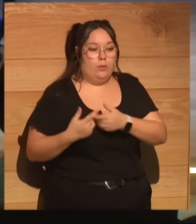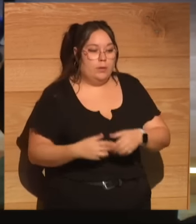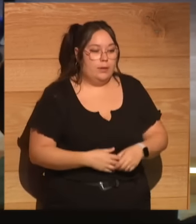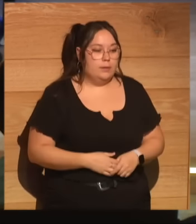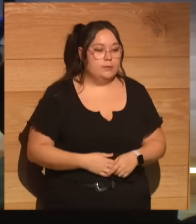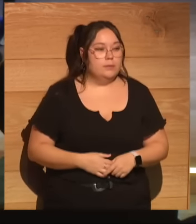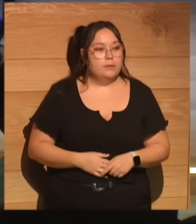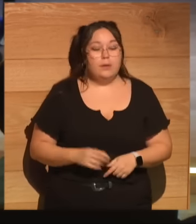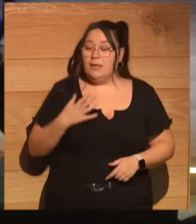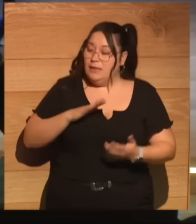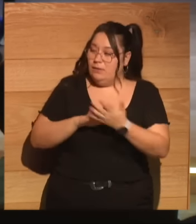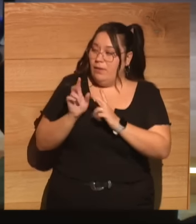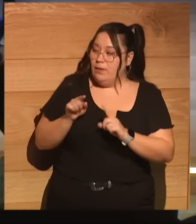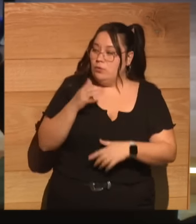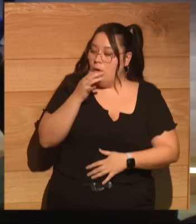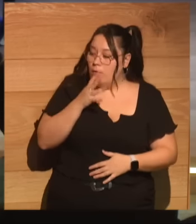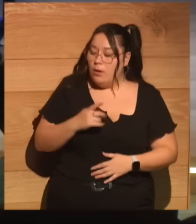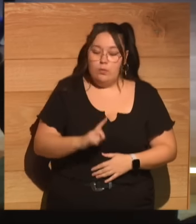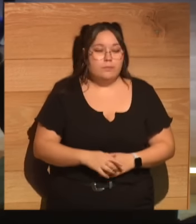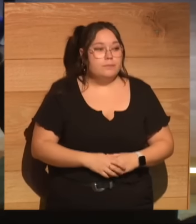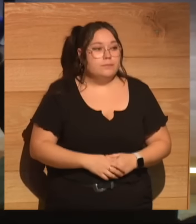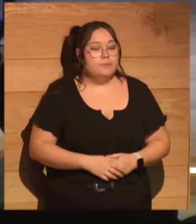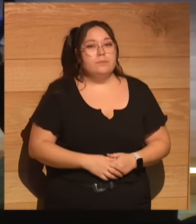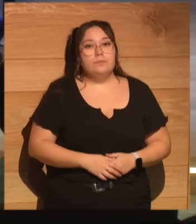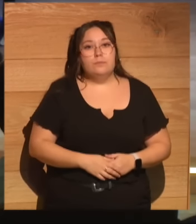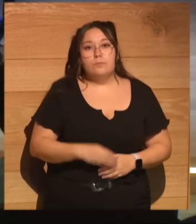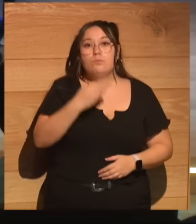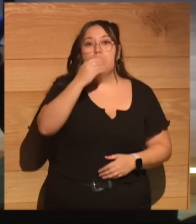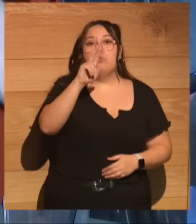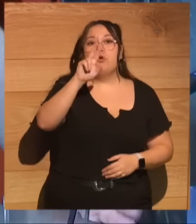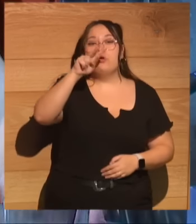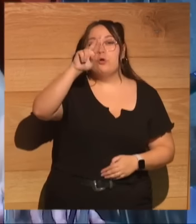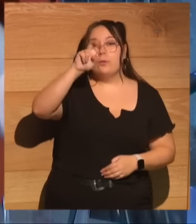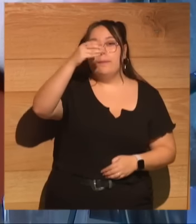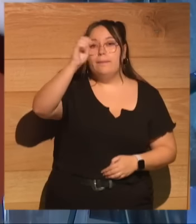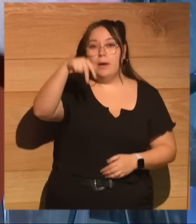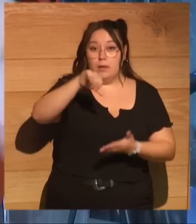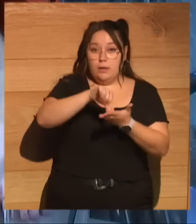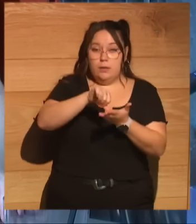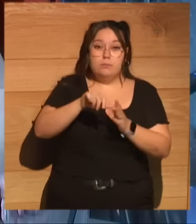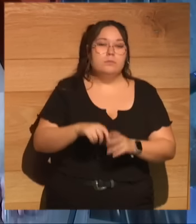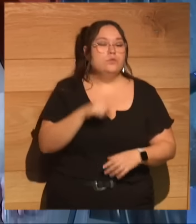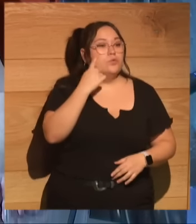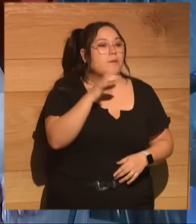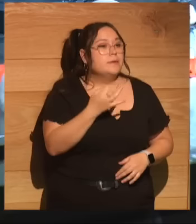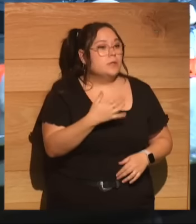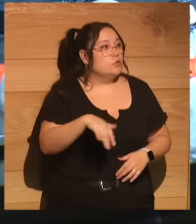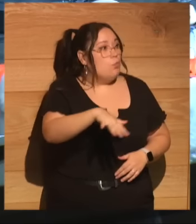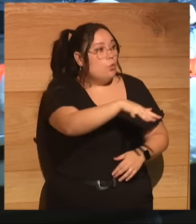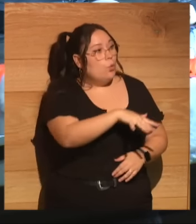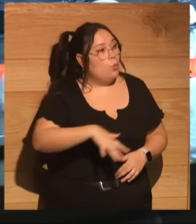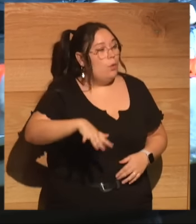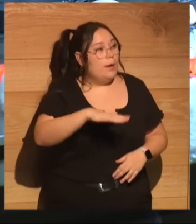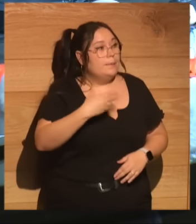¿Pero quieres entrar en eso ahora? No, Javi, no quiero entrar en eso. Vale, no, pues quiere. Burbank, ¿sabéis lo que es? Bueno, Rodrigo sí, porque ha estado allí. ¿Tú sabes lo que es, Arturo? Bueno, es un sitio así como